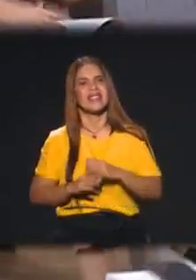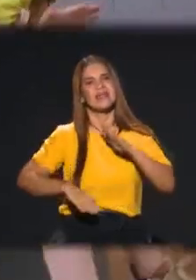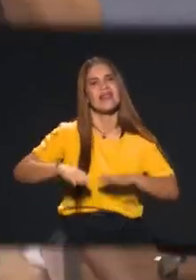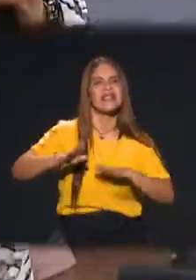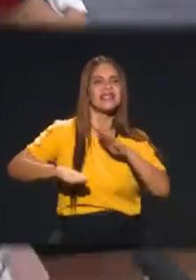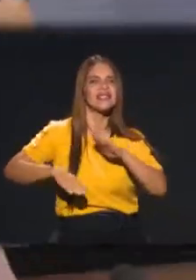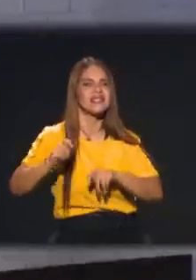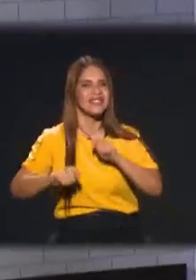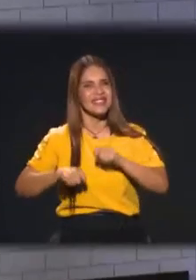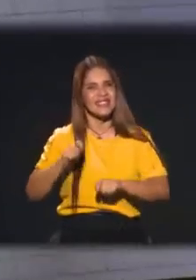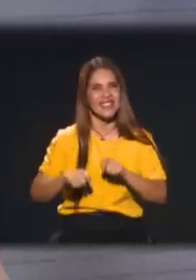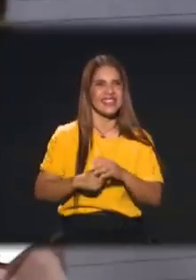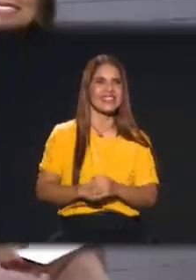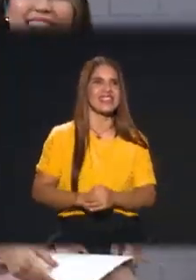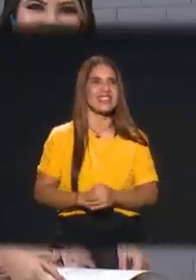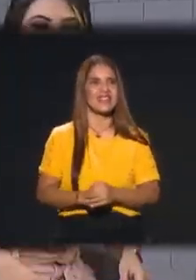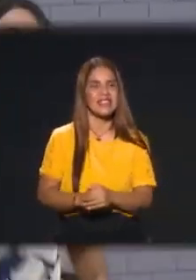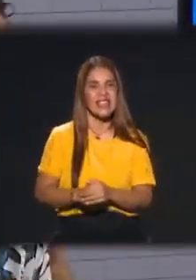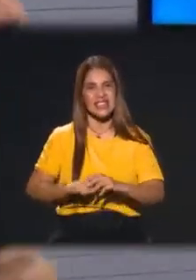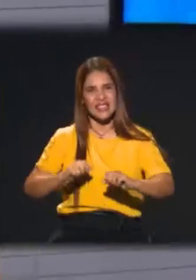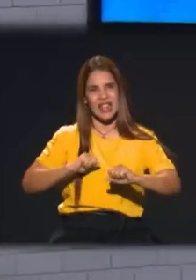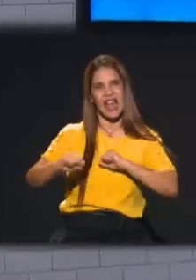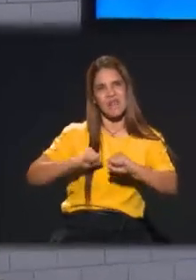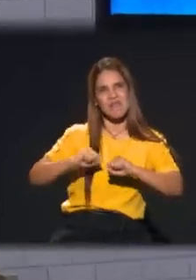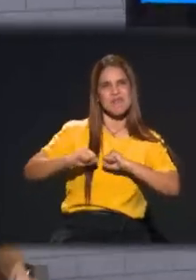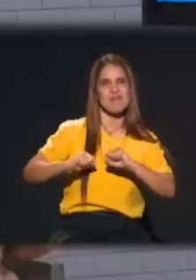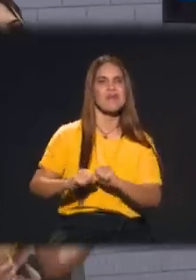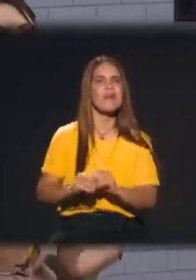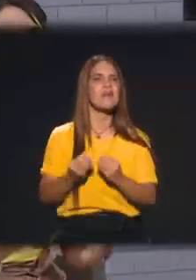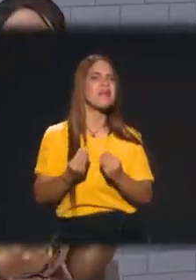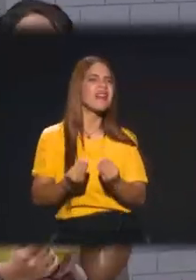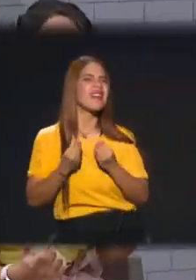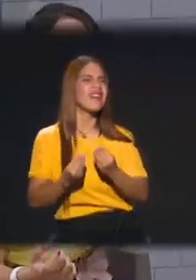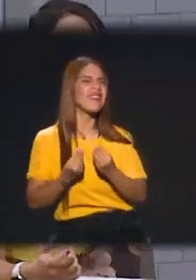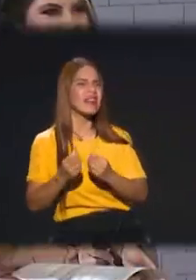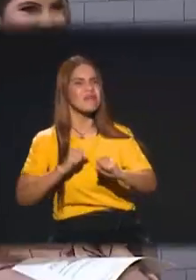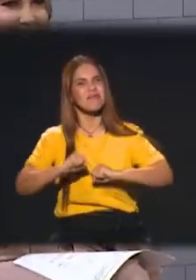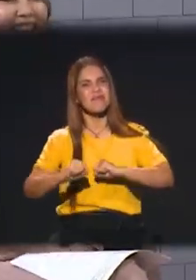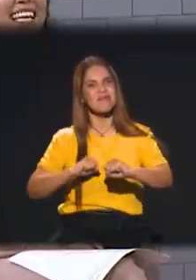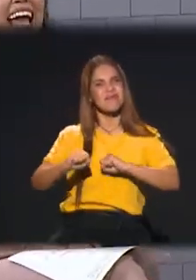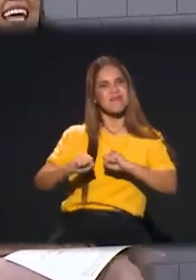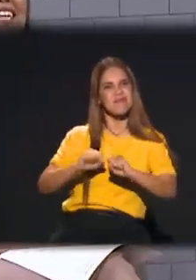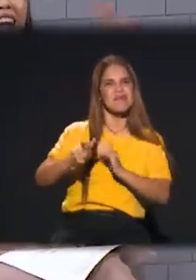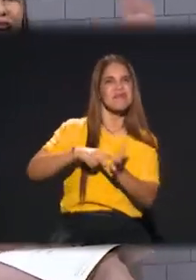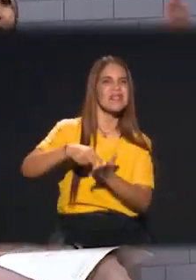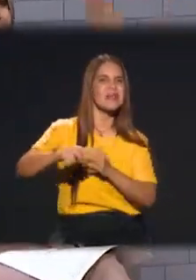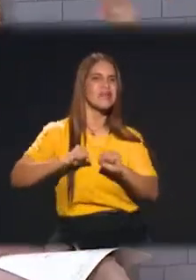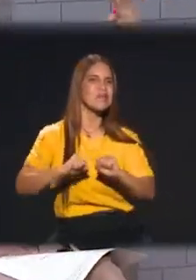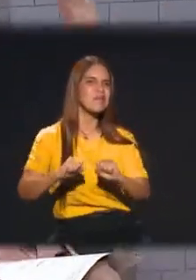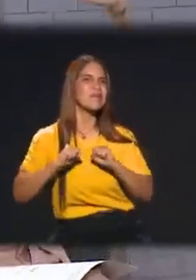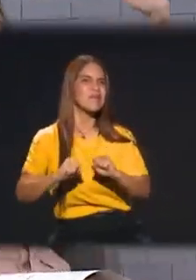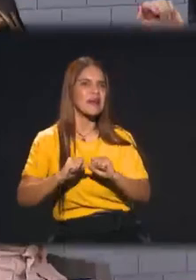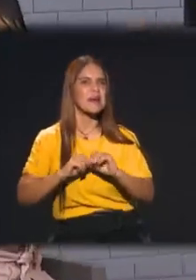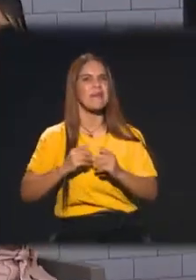Fruco, dale al timbal. ¿Qué? Y este ritmo es para. Y este ritmo es para, y este ritmo